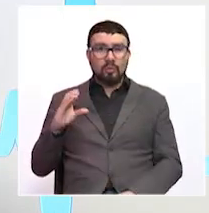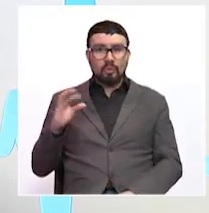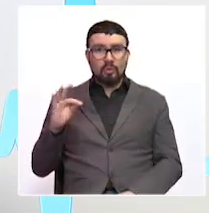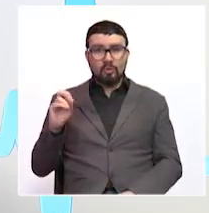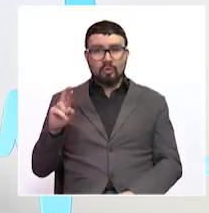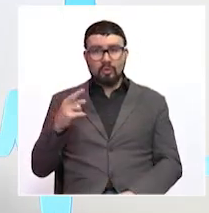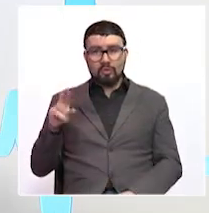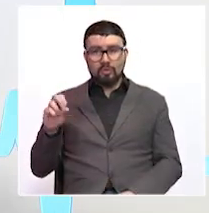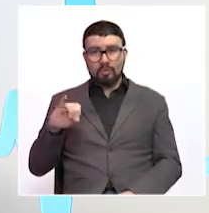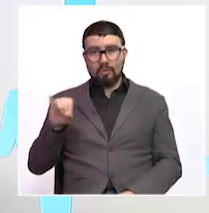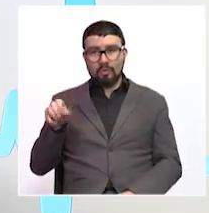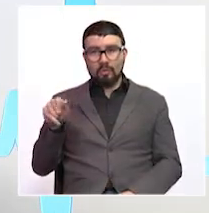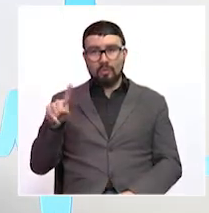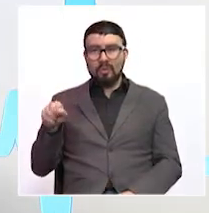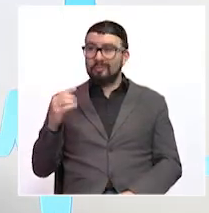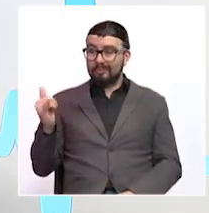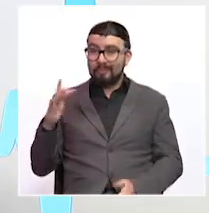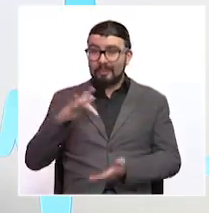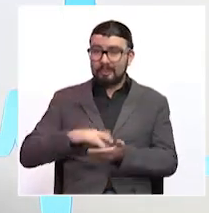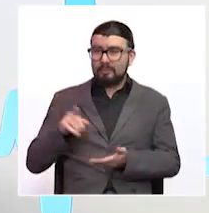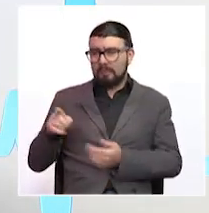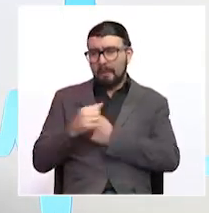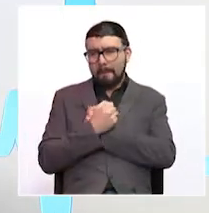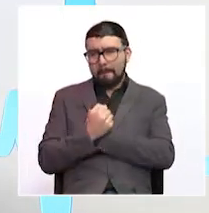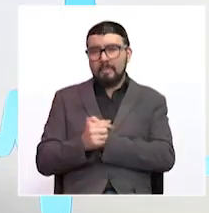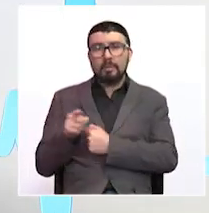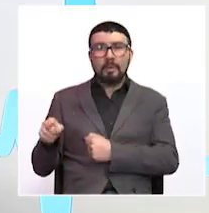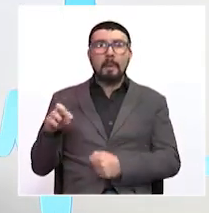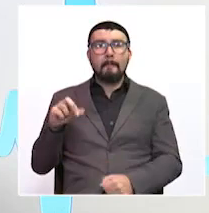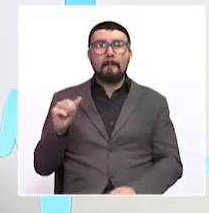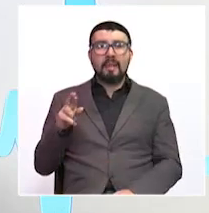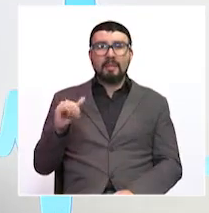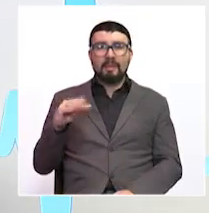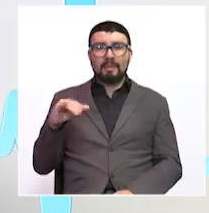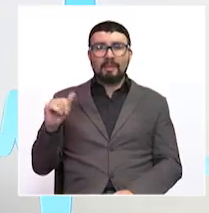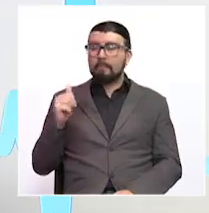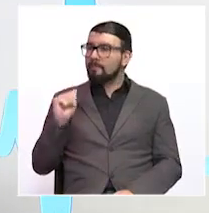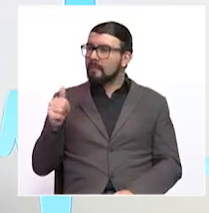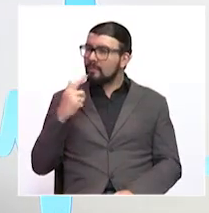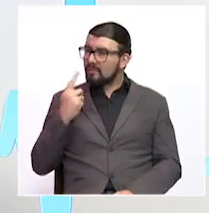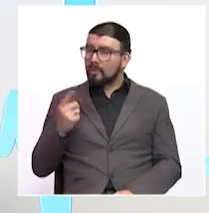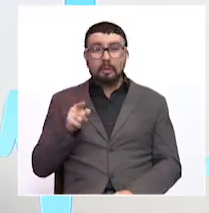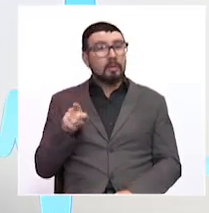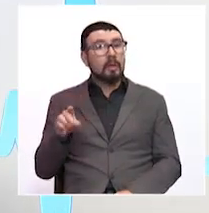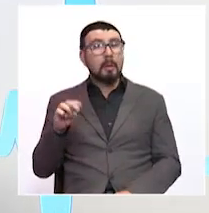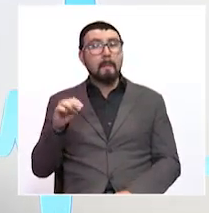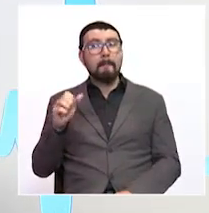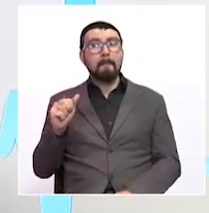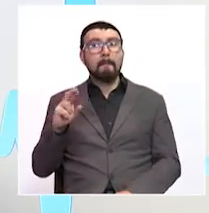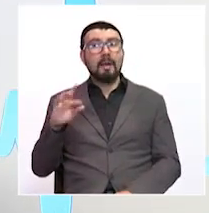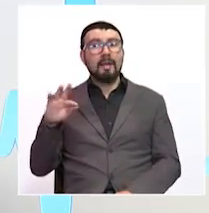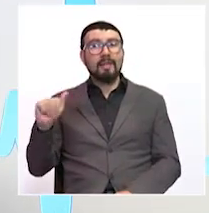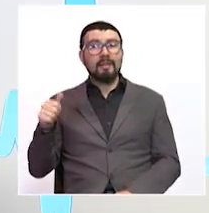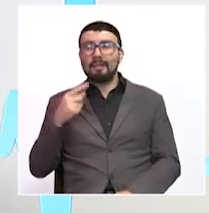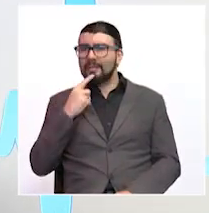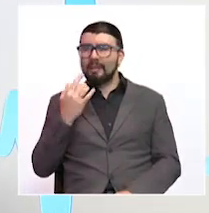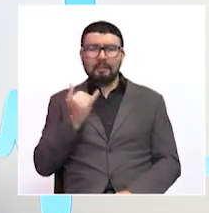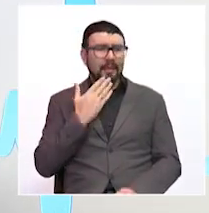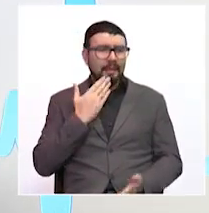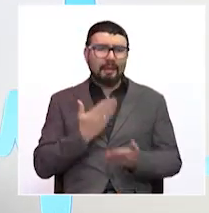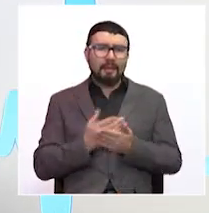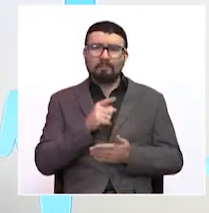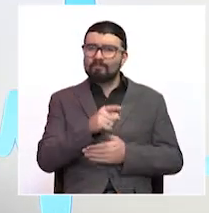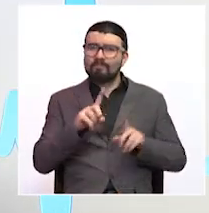patricia preguntaban a martha félix buenas noches doctor muy agradecida por tan excelente tema es